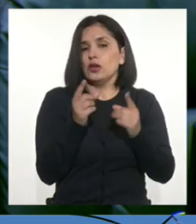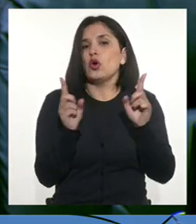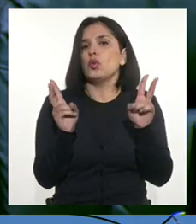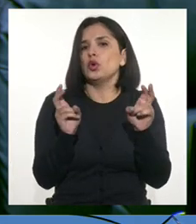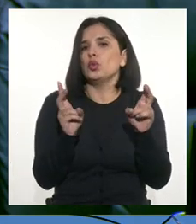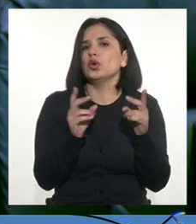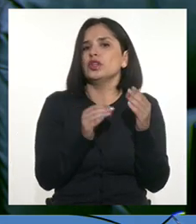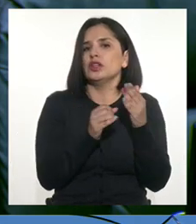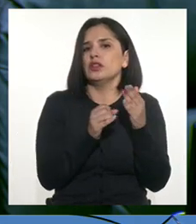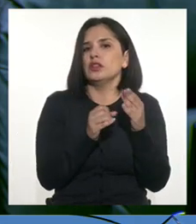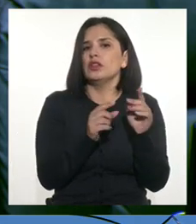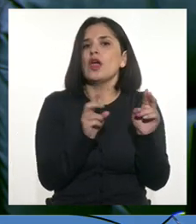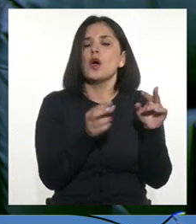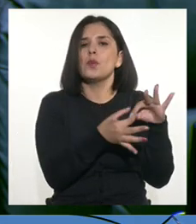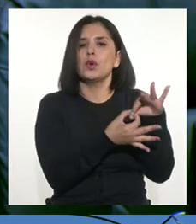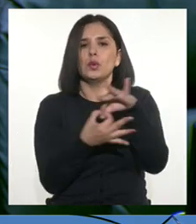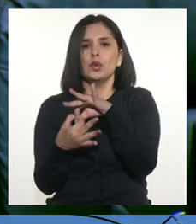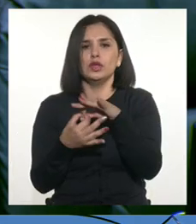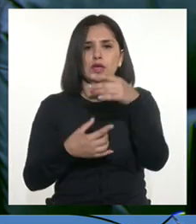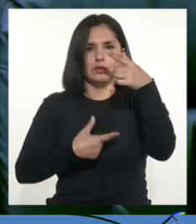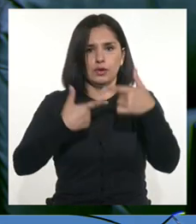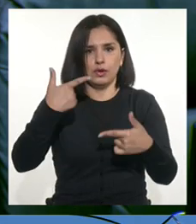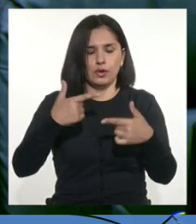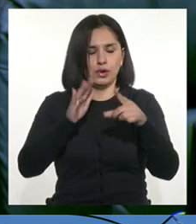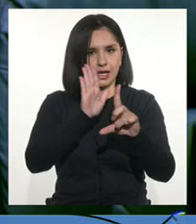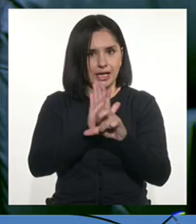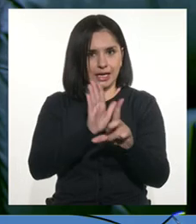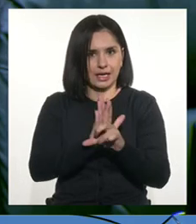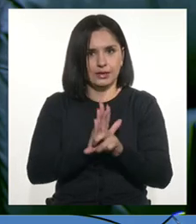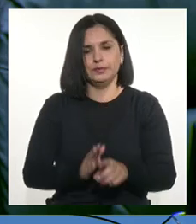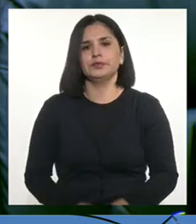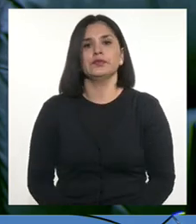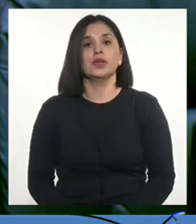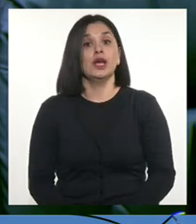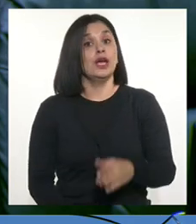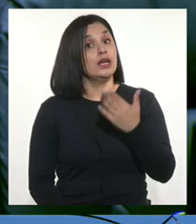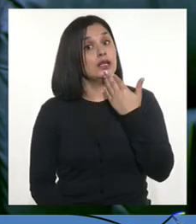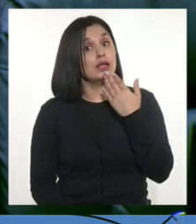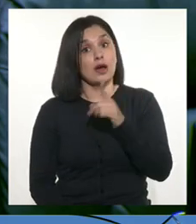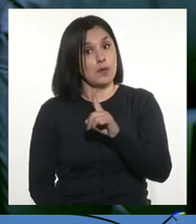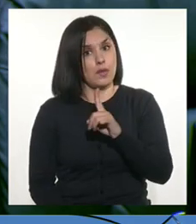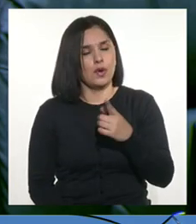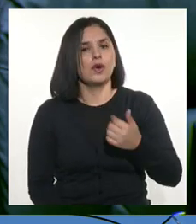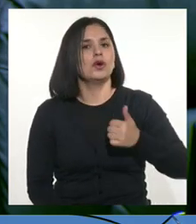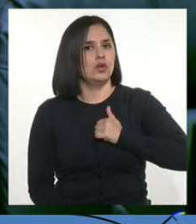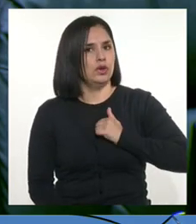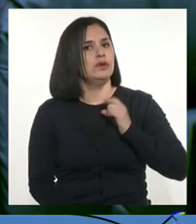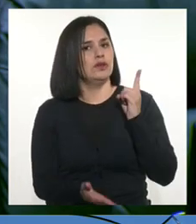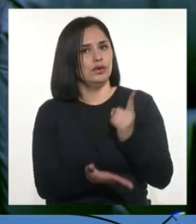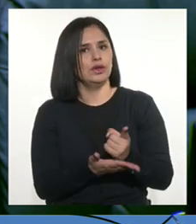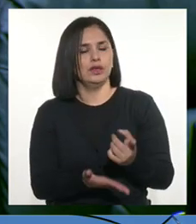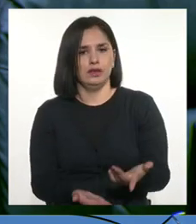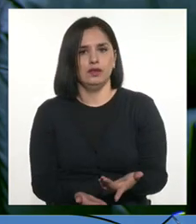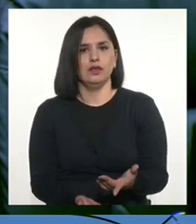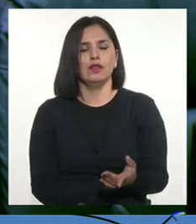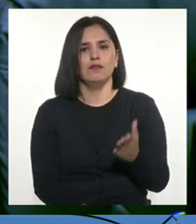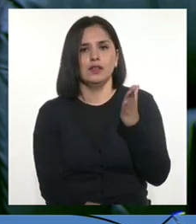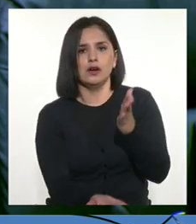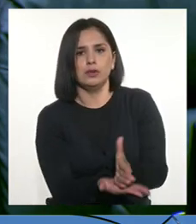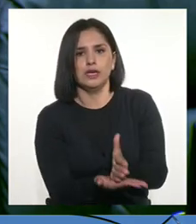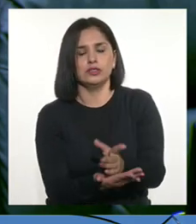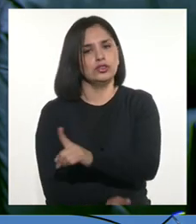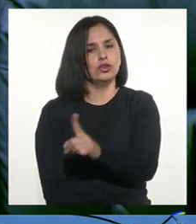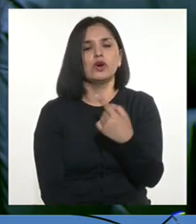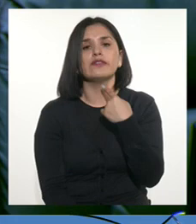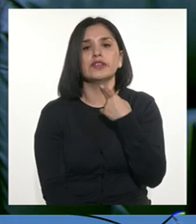ni exhibirá el estado del cumplimiento de las obligaciones establecidas por ella que se encuentran vigentes tampoco afectará a